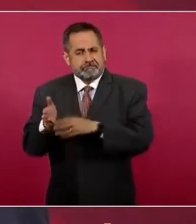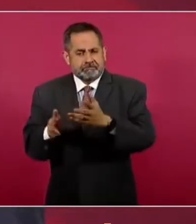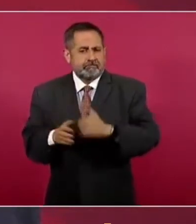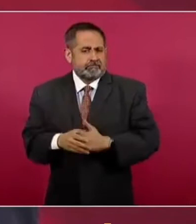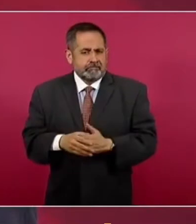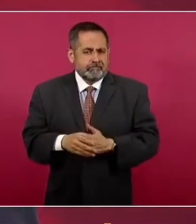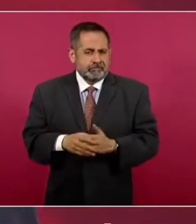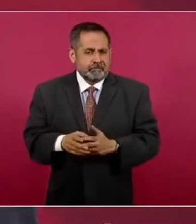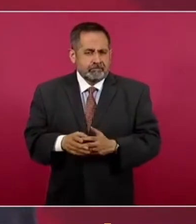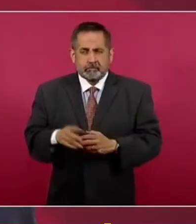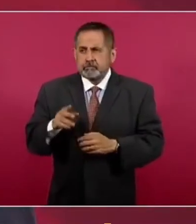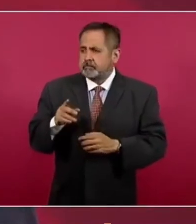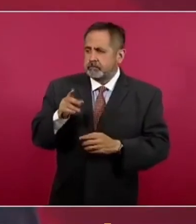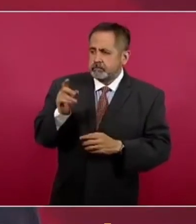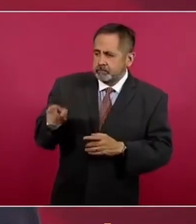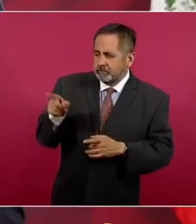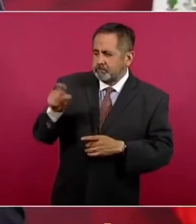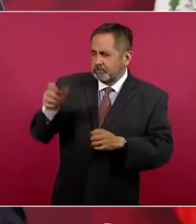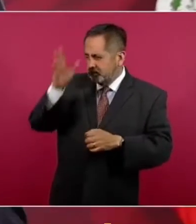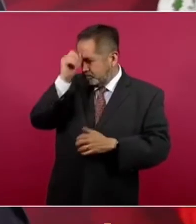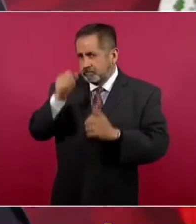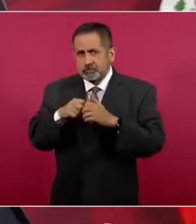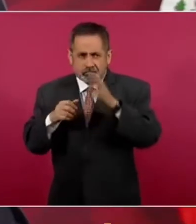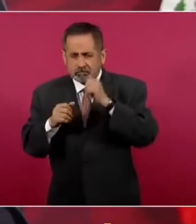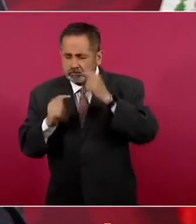Estemos o no estemos de acuerdo.